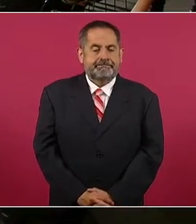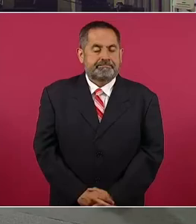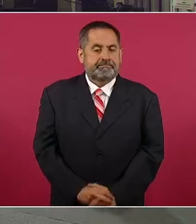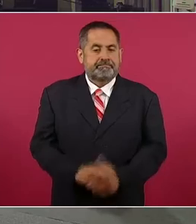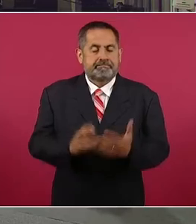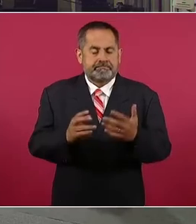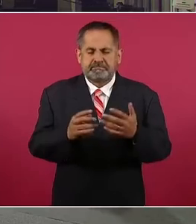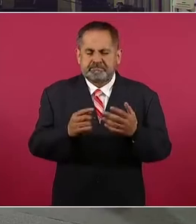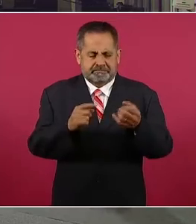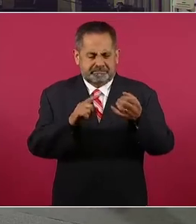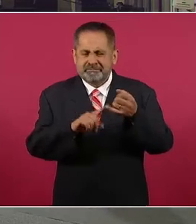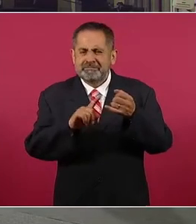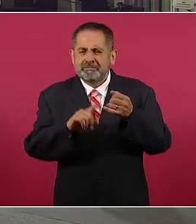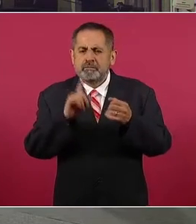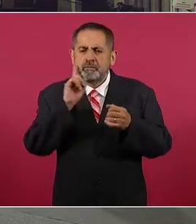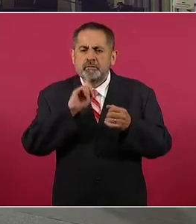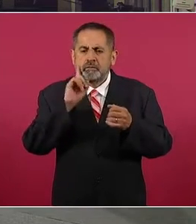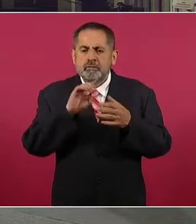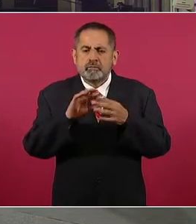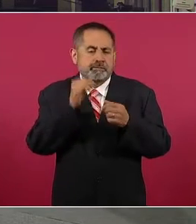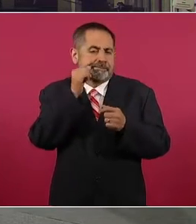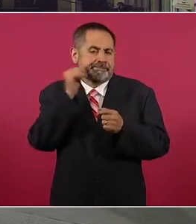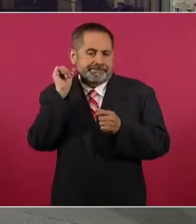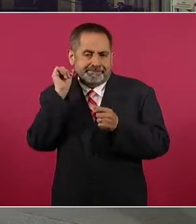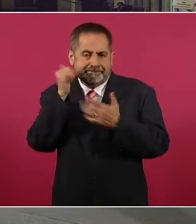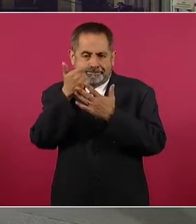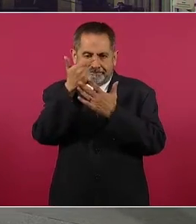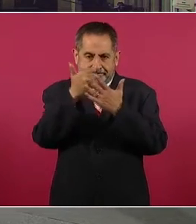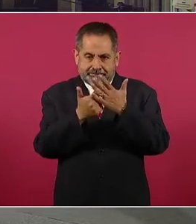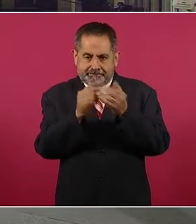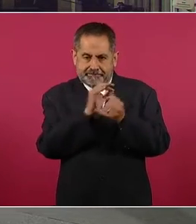quedó una compañera nada más pendiente de ayer,